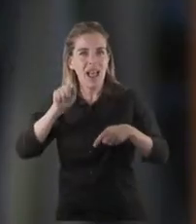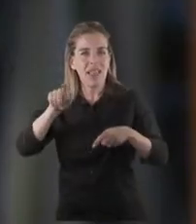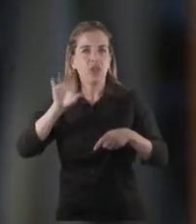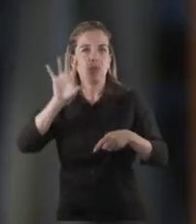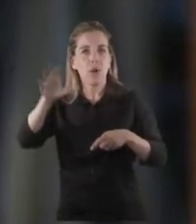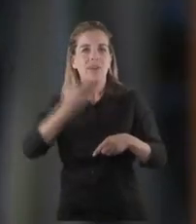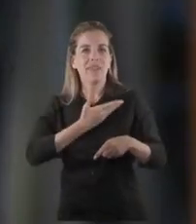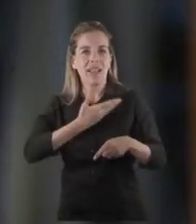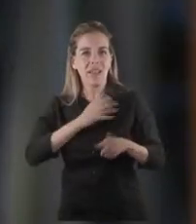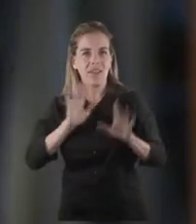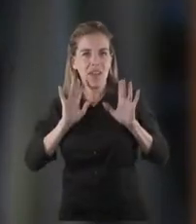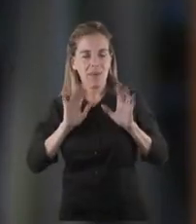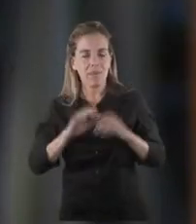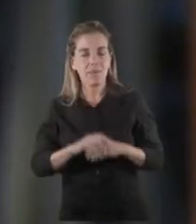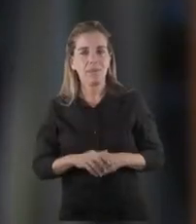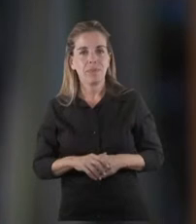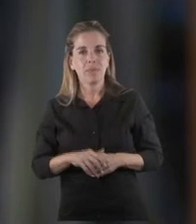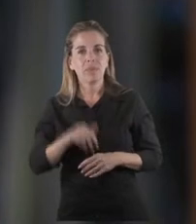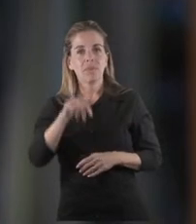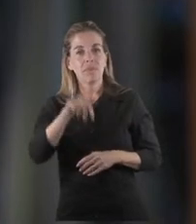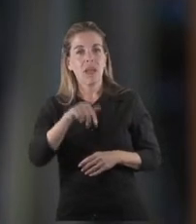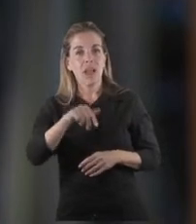Estamos en el corazón